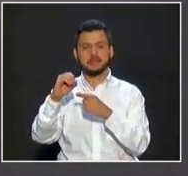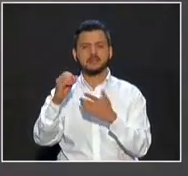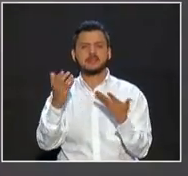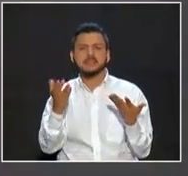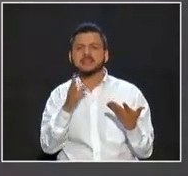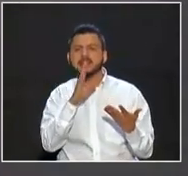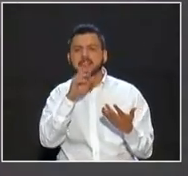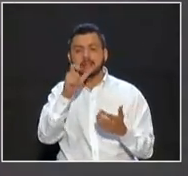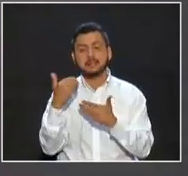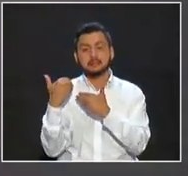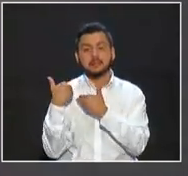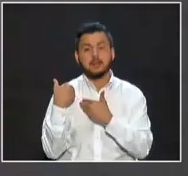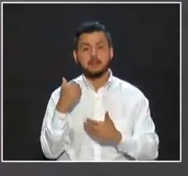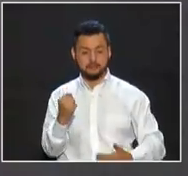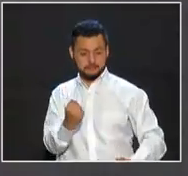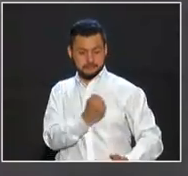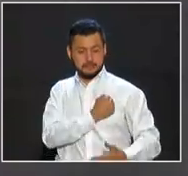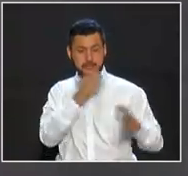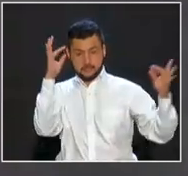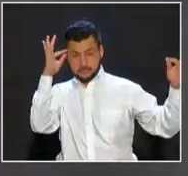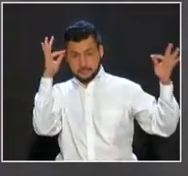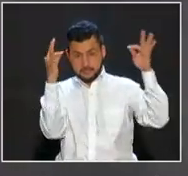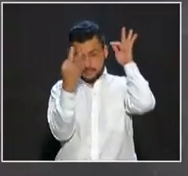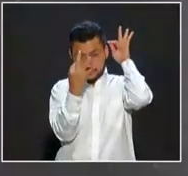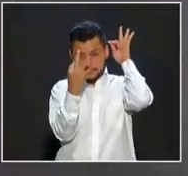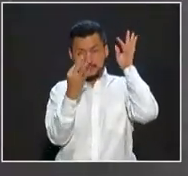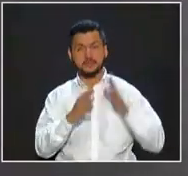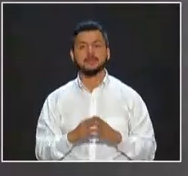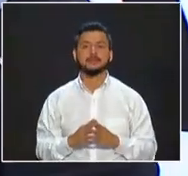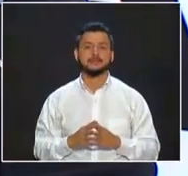para facilidad de la balota y en el sumario